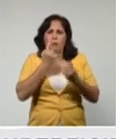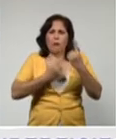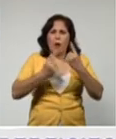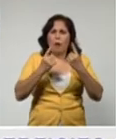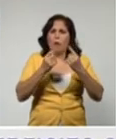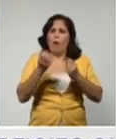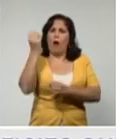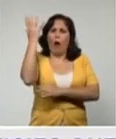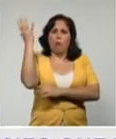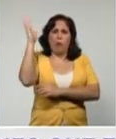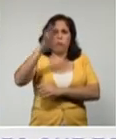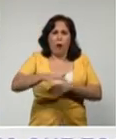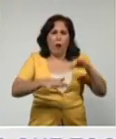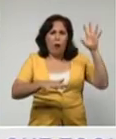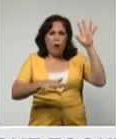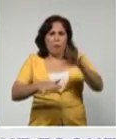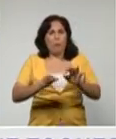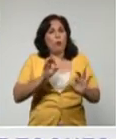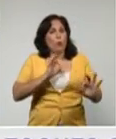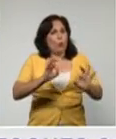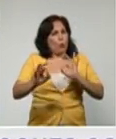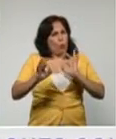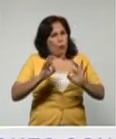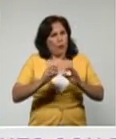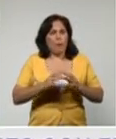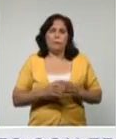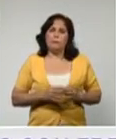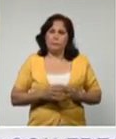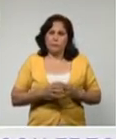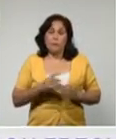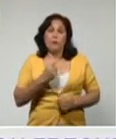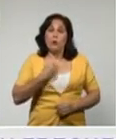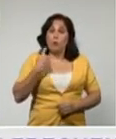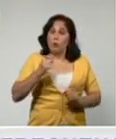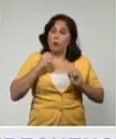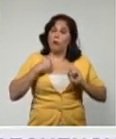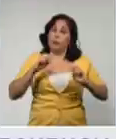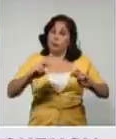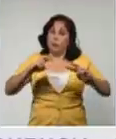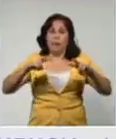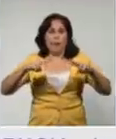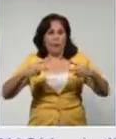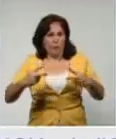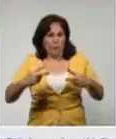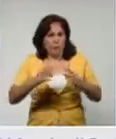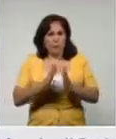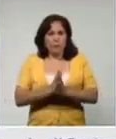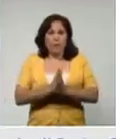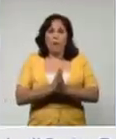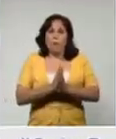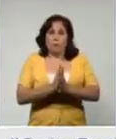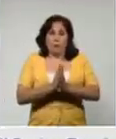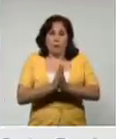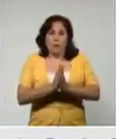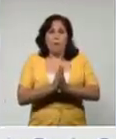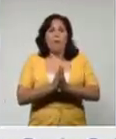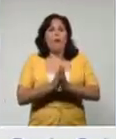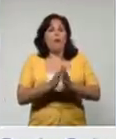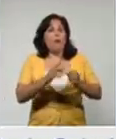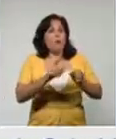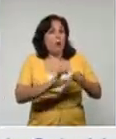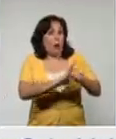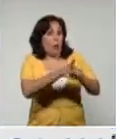que generalmente ocasionan estos eventos. Nosotros, reitero, la actividad de la COVID, pues eso no para